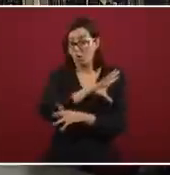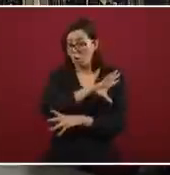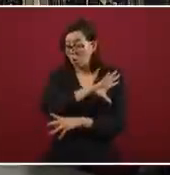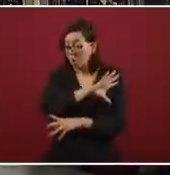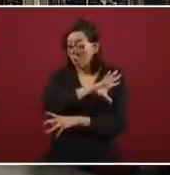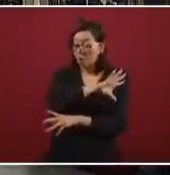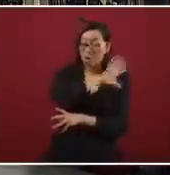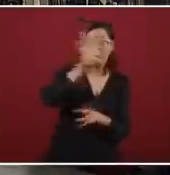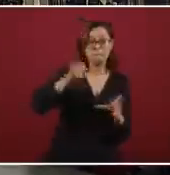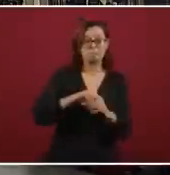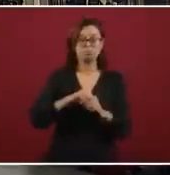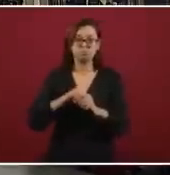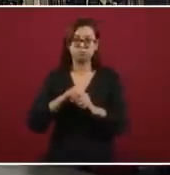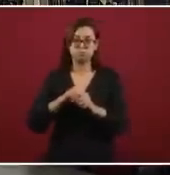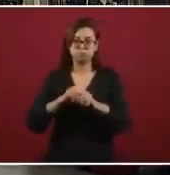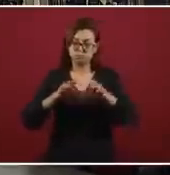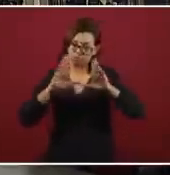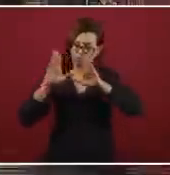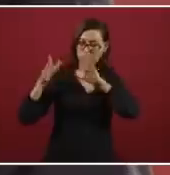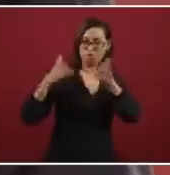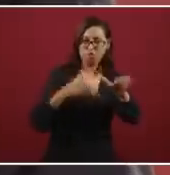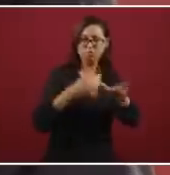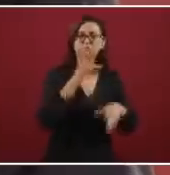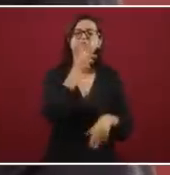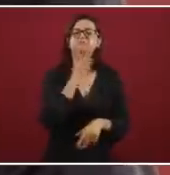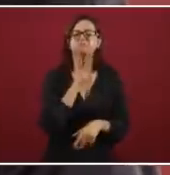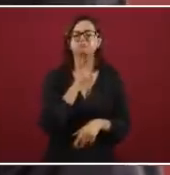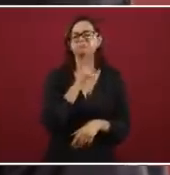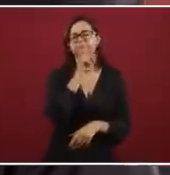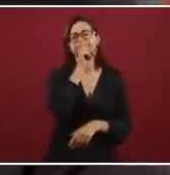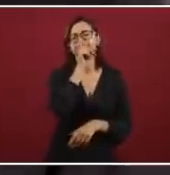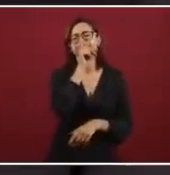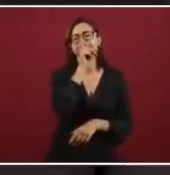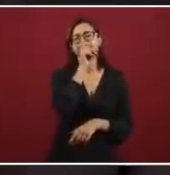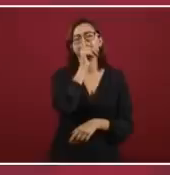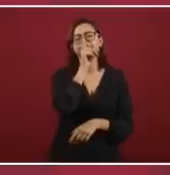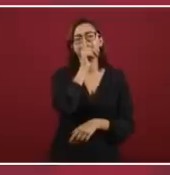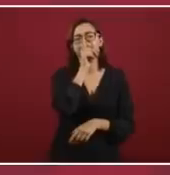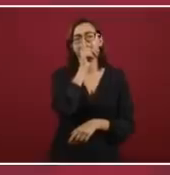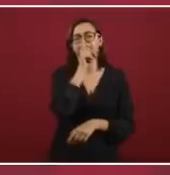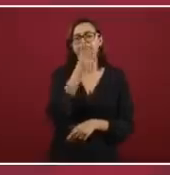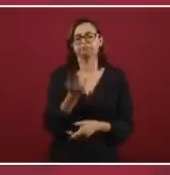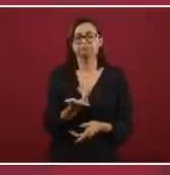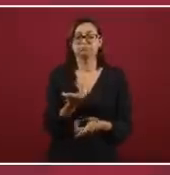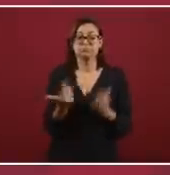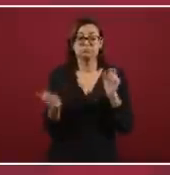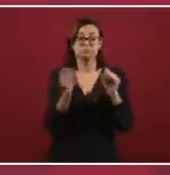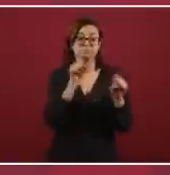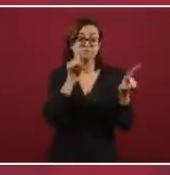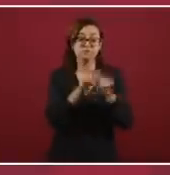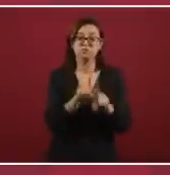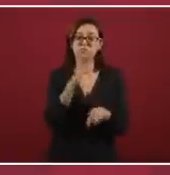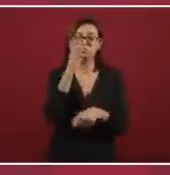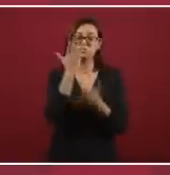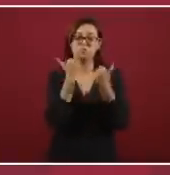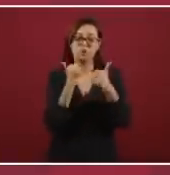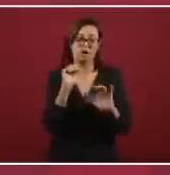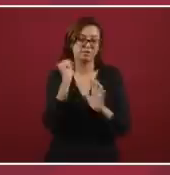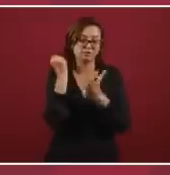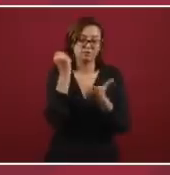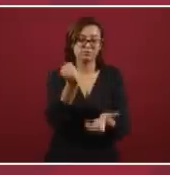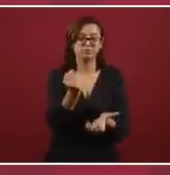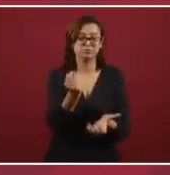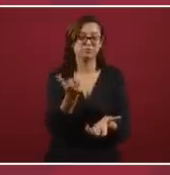la producción. No tendríamos además los recursos para eso.